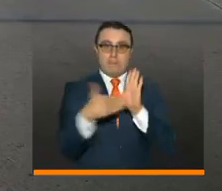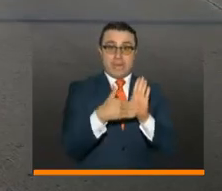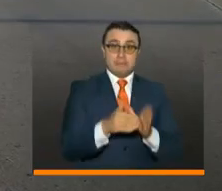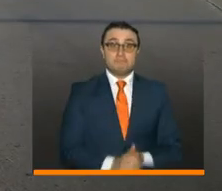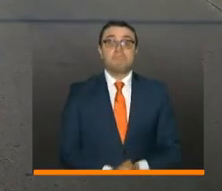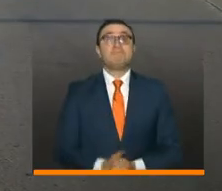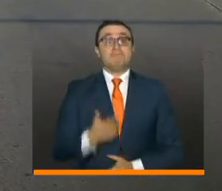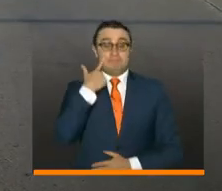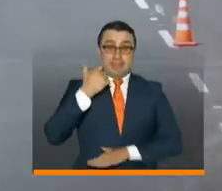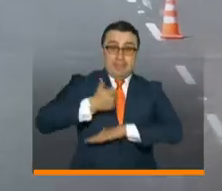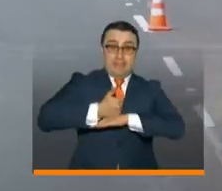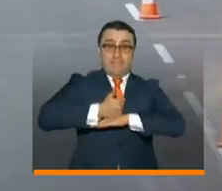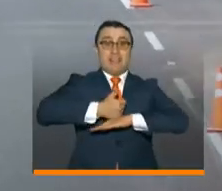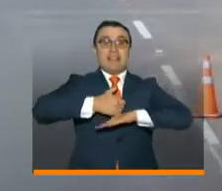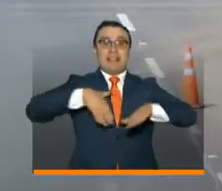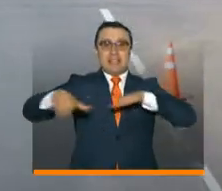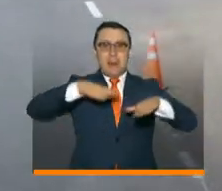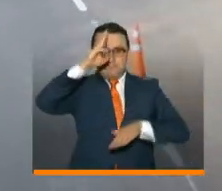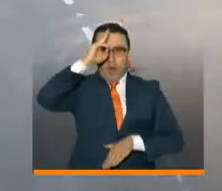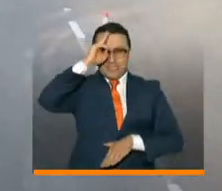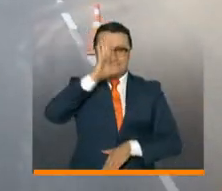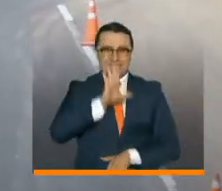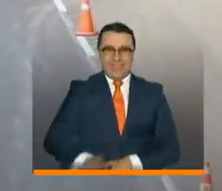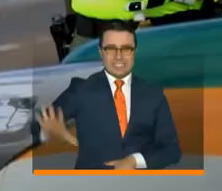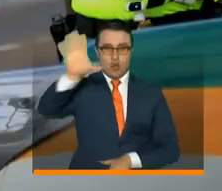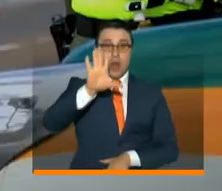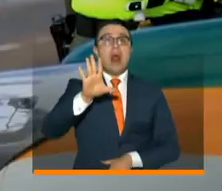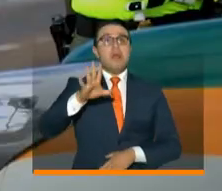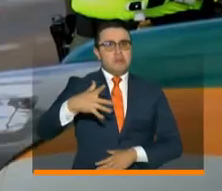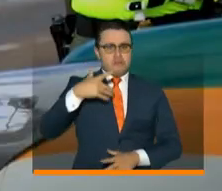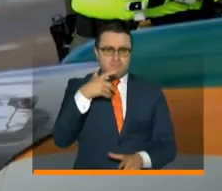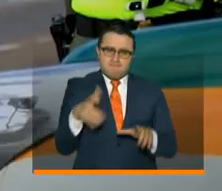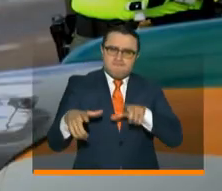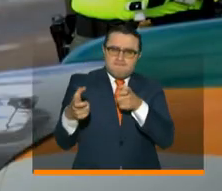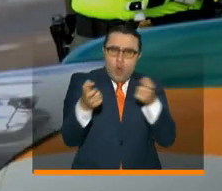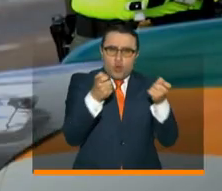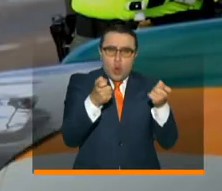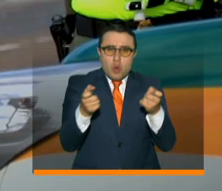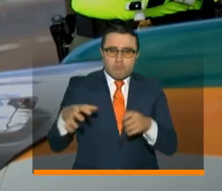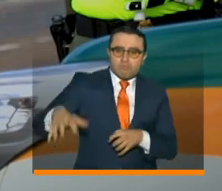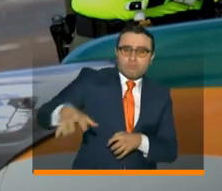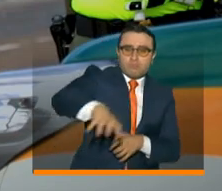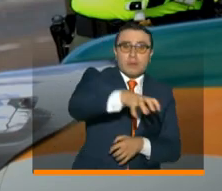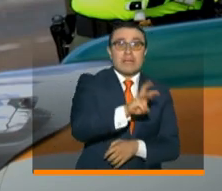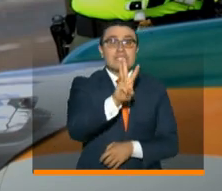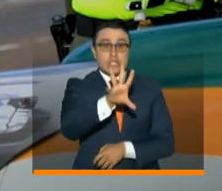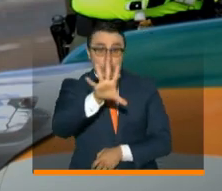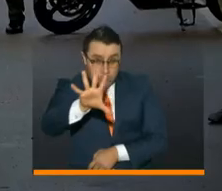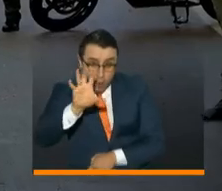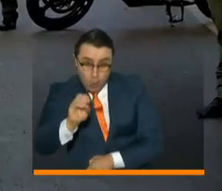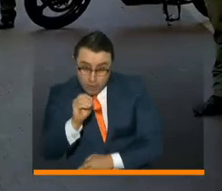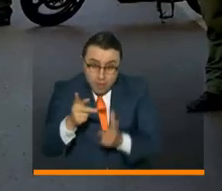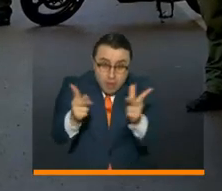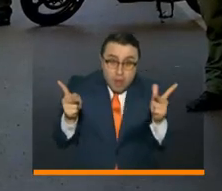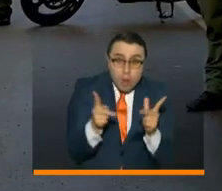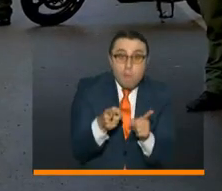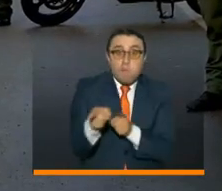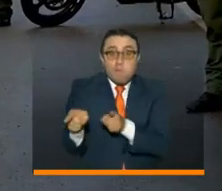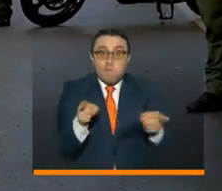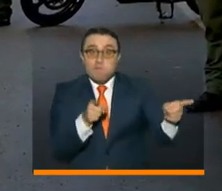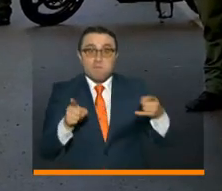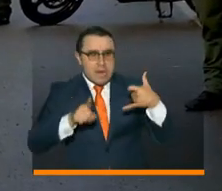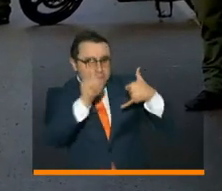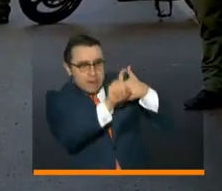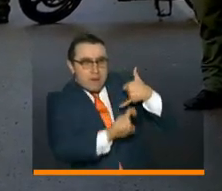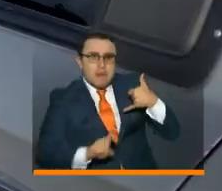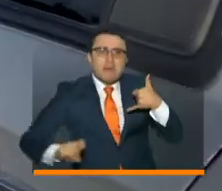de Tránsito y Transporte de la Policía Nacional intensificará los controles de los 350 puestos habilitados en las